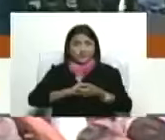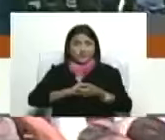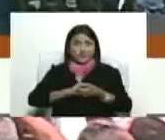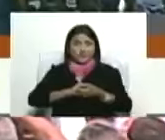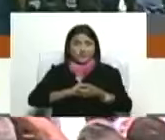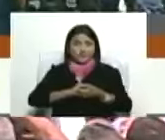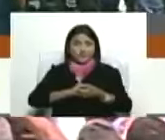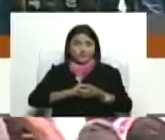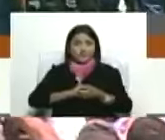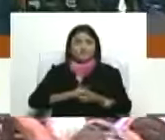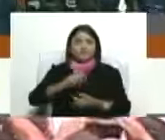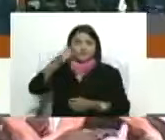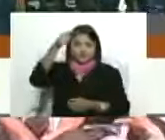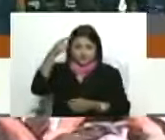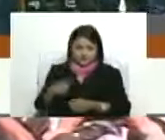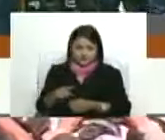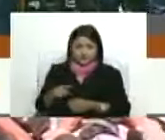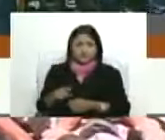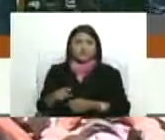tiene